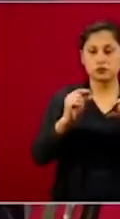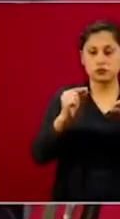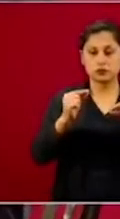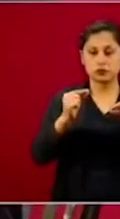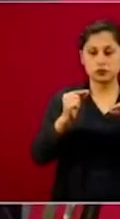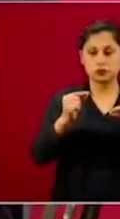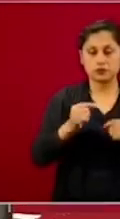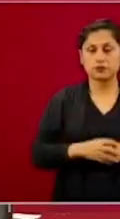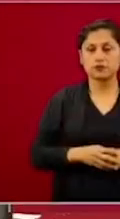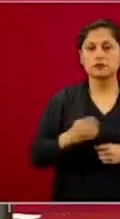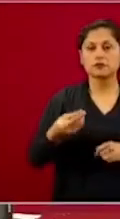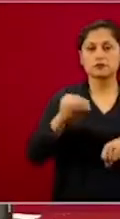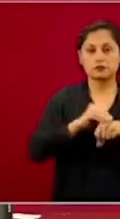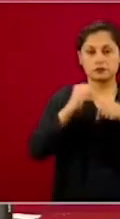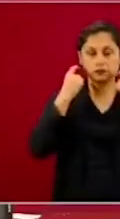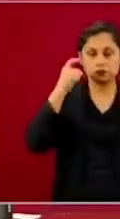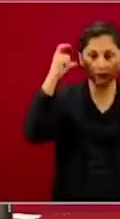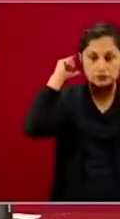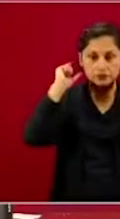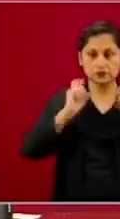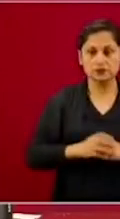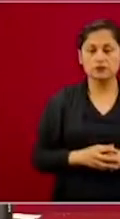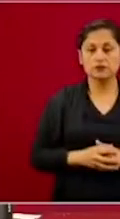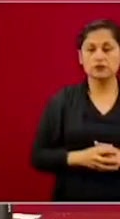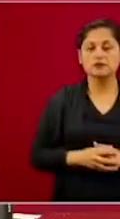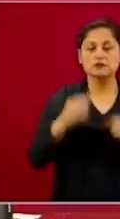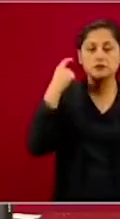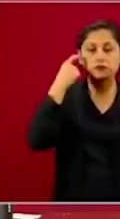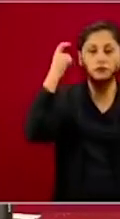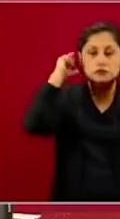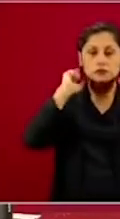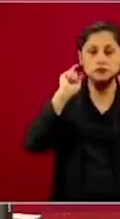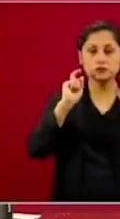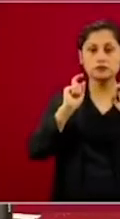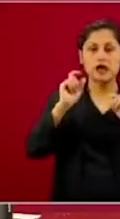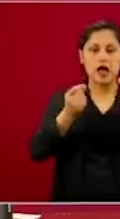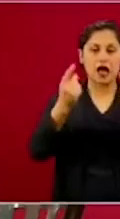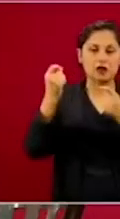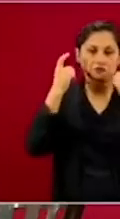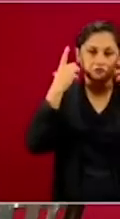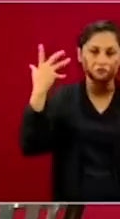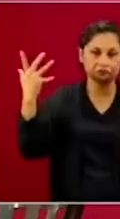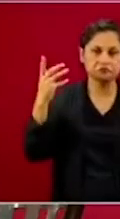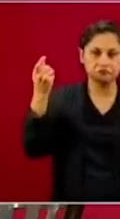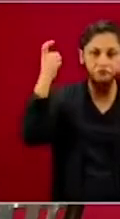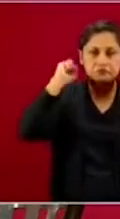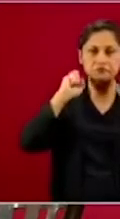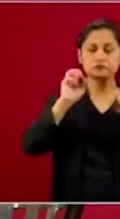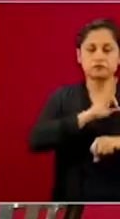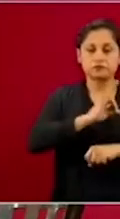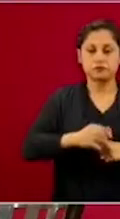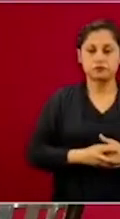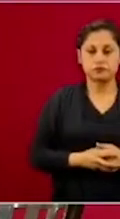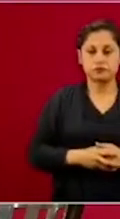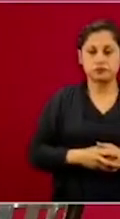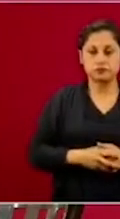Y se pone así, se articula las orejas, hay quienes tenemos suficiente oreja, y se mantiene así.